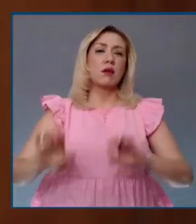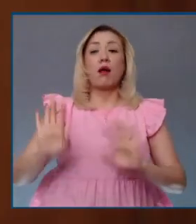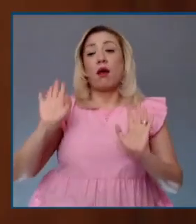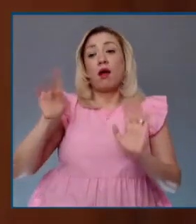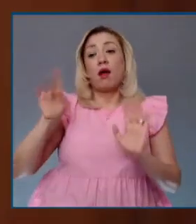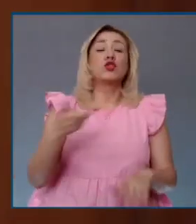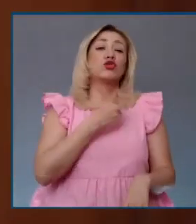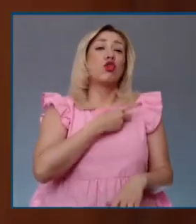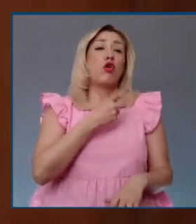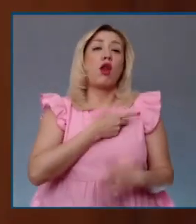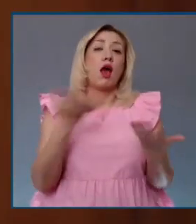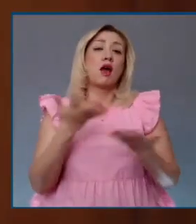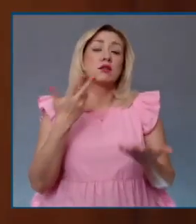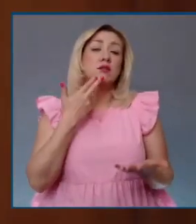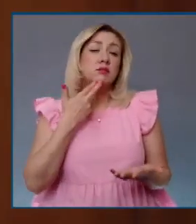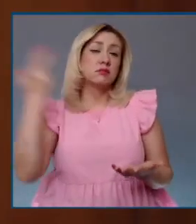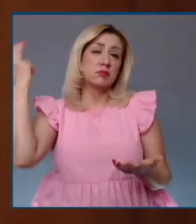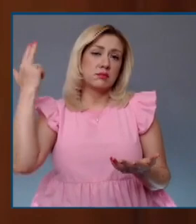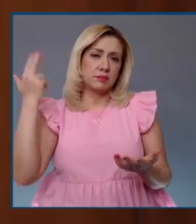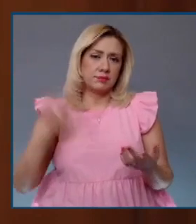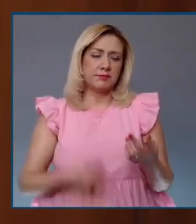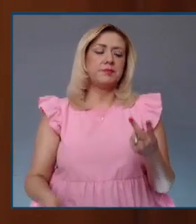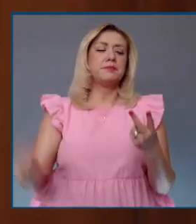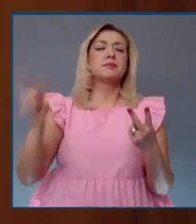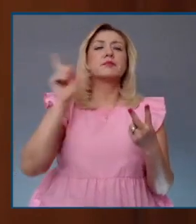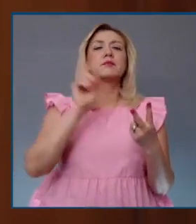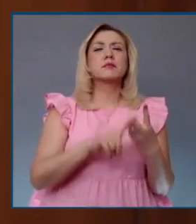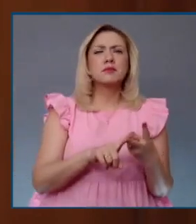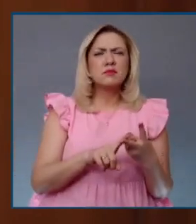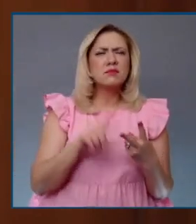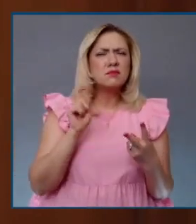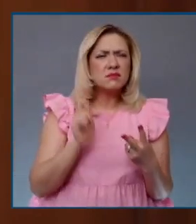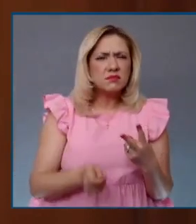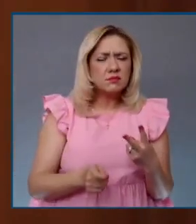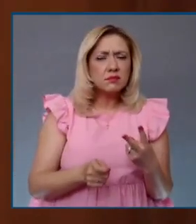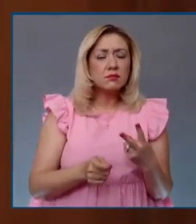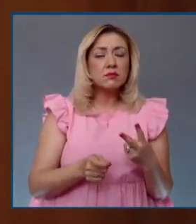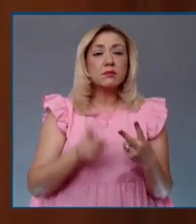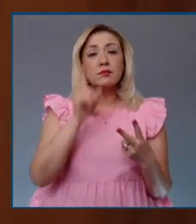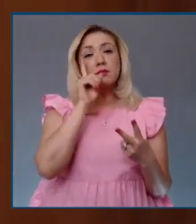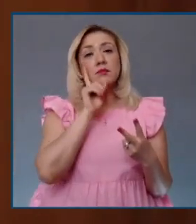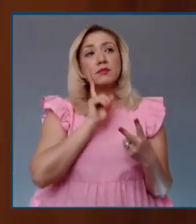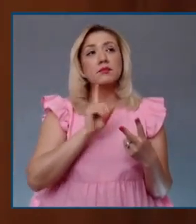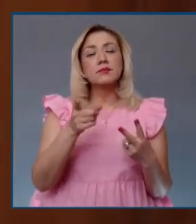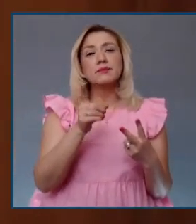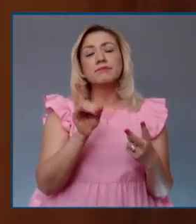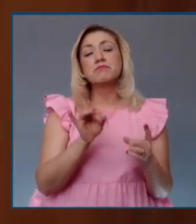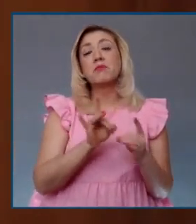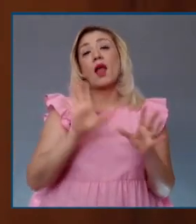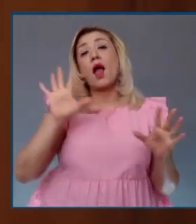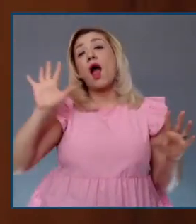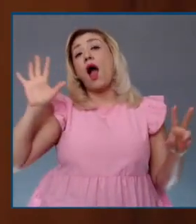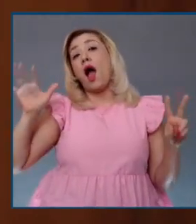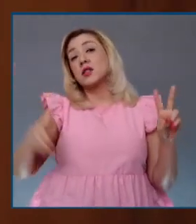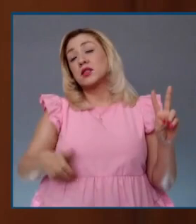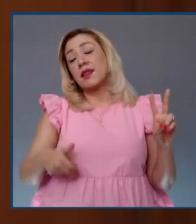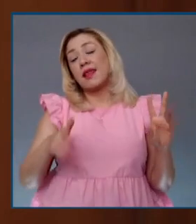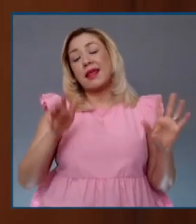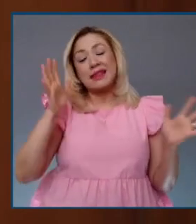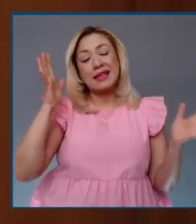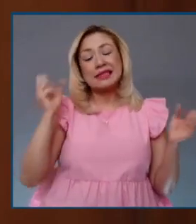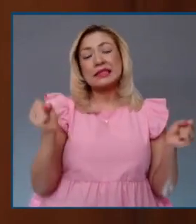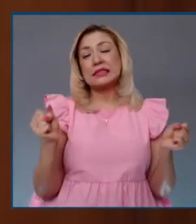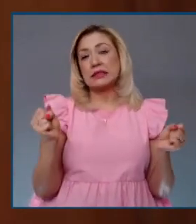otro estereotipo constante es que lo que en realidad ocurrió con las mujeres es un accidente. Entonces, este otro estereotipo